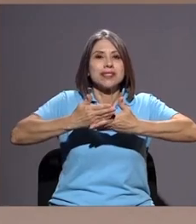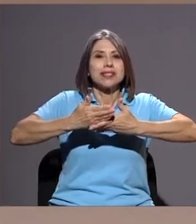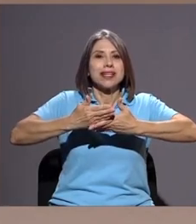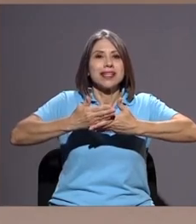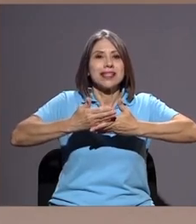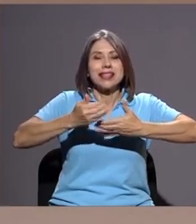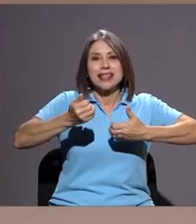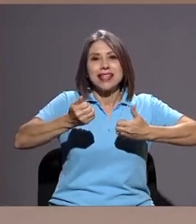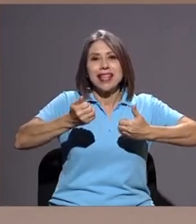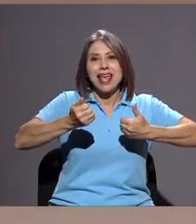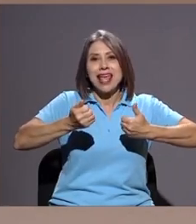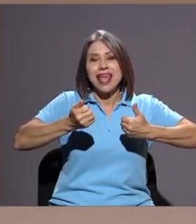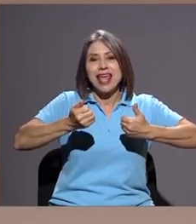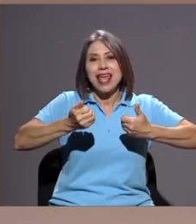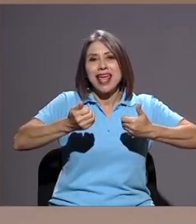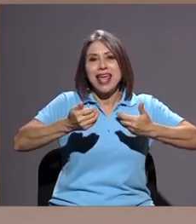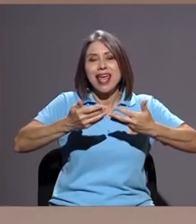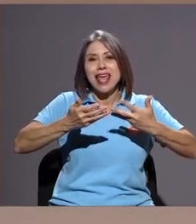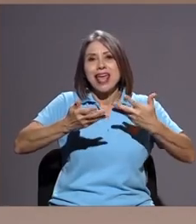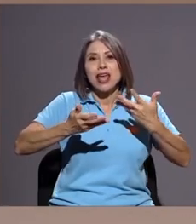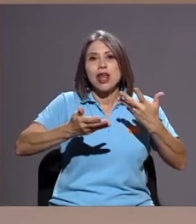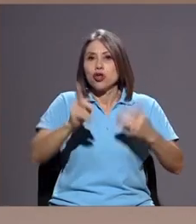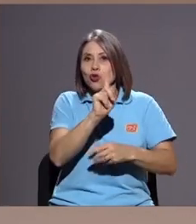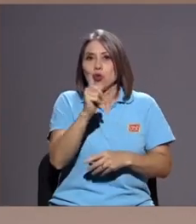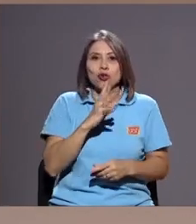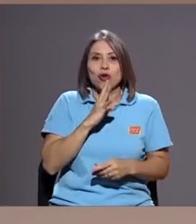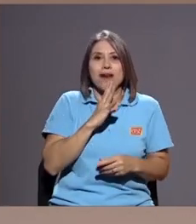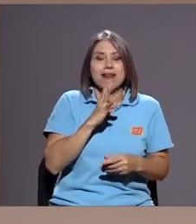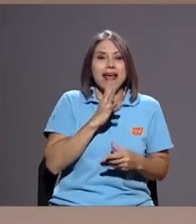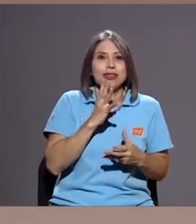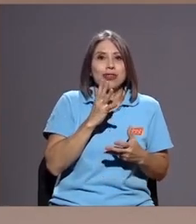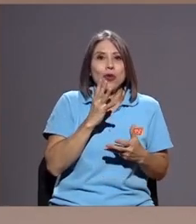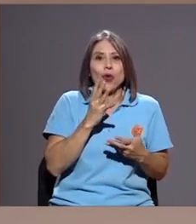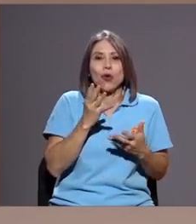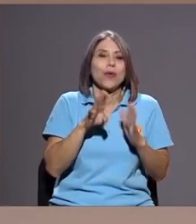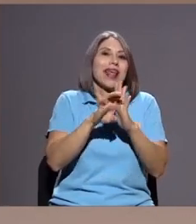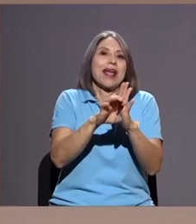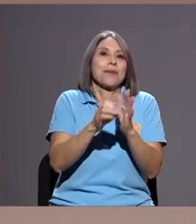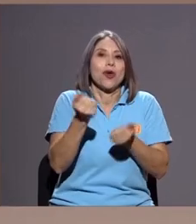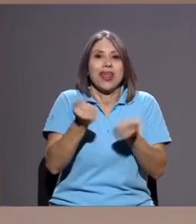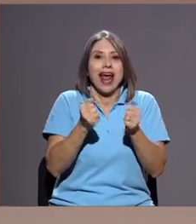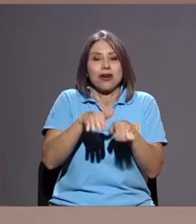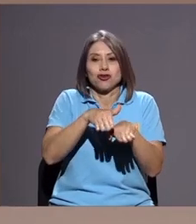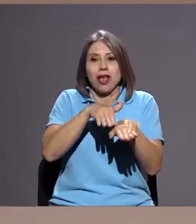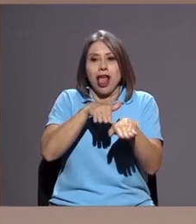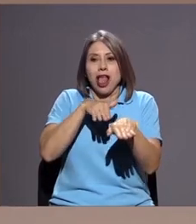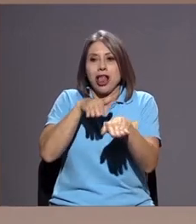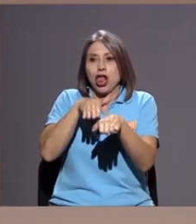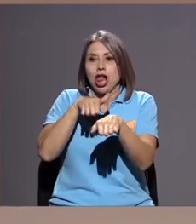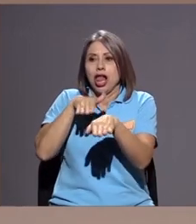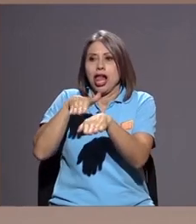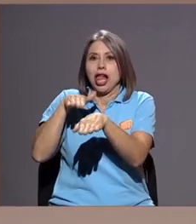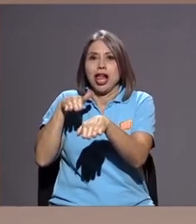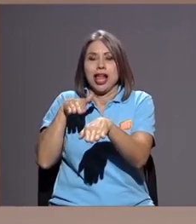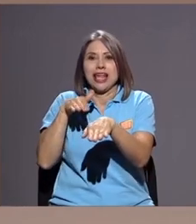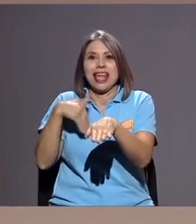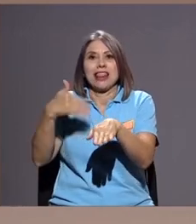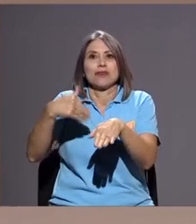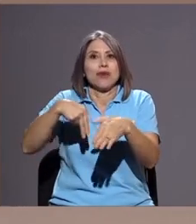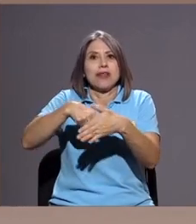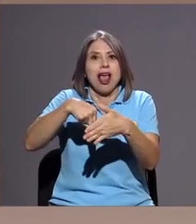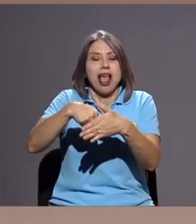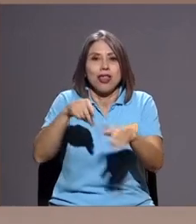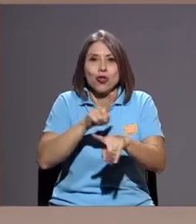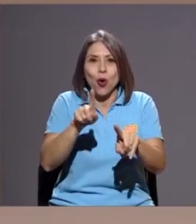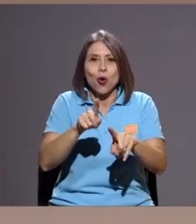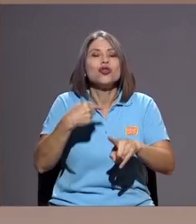humanos de bloqueos de carros que entran unos y finalmente ninguno se puede mover porque porque hay un bloqueo me parece que hay mucho de